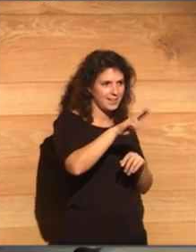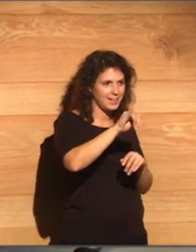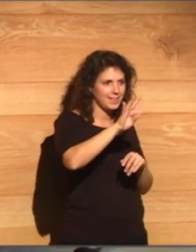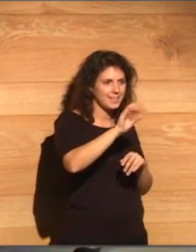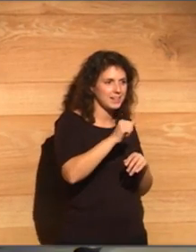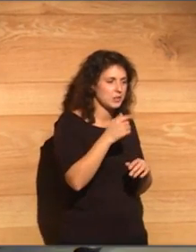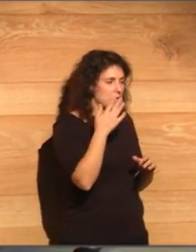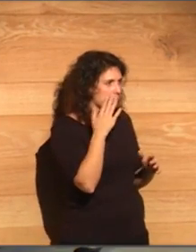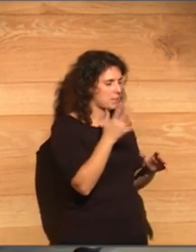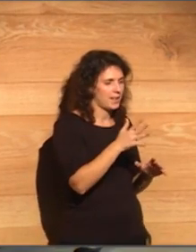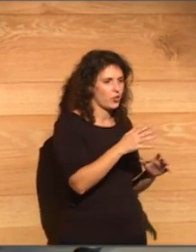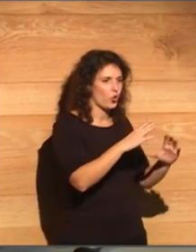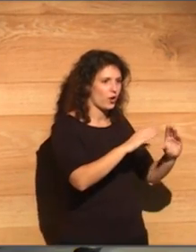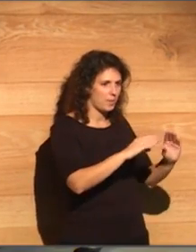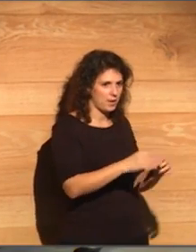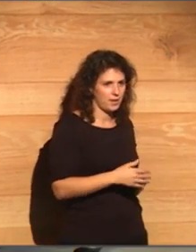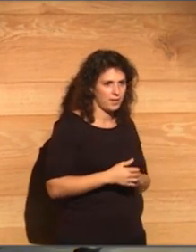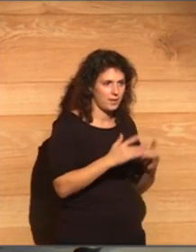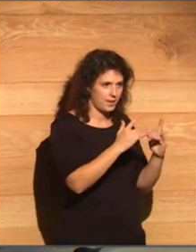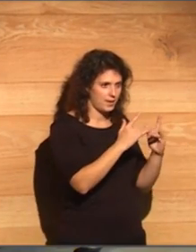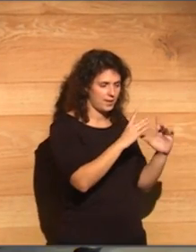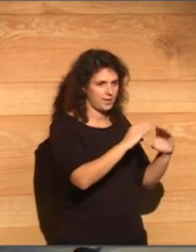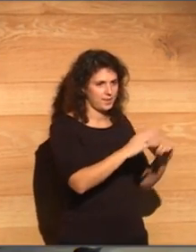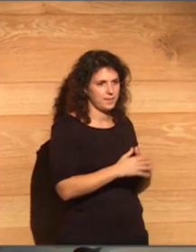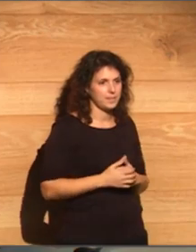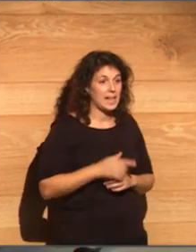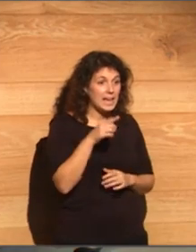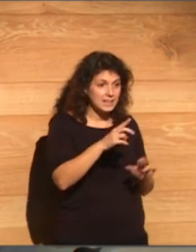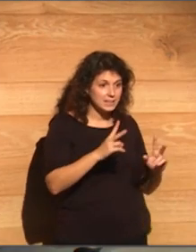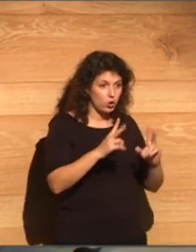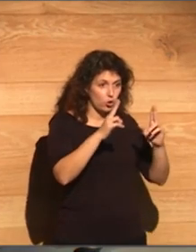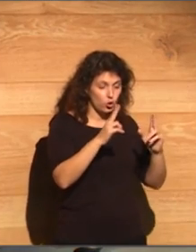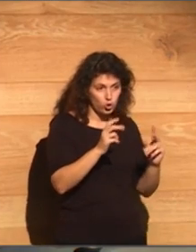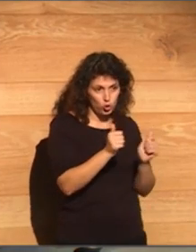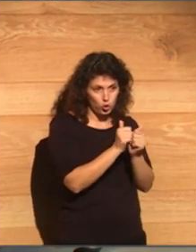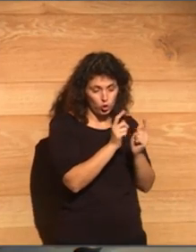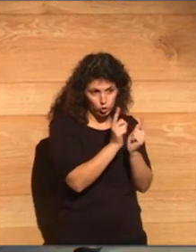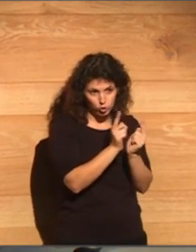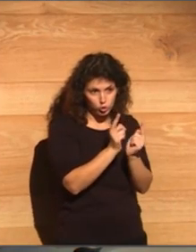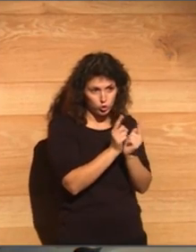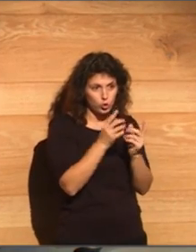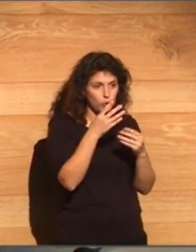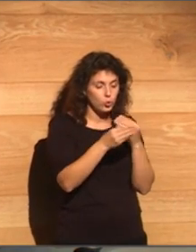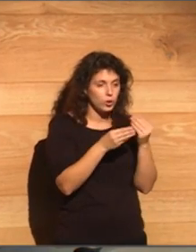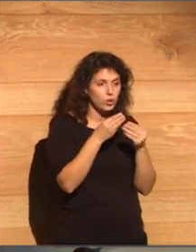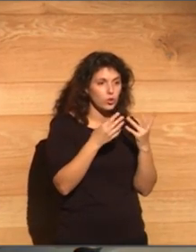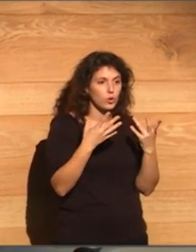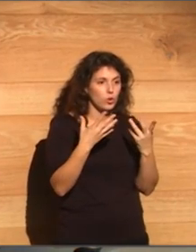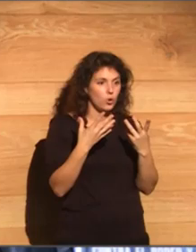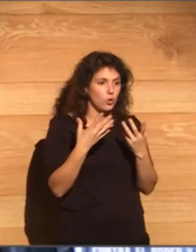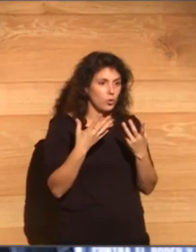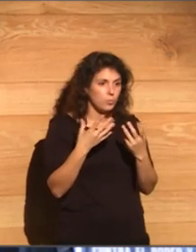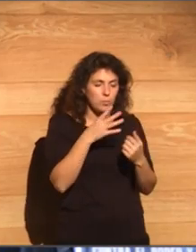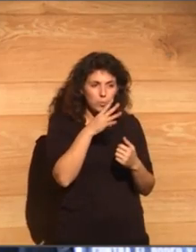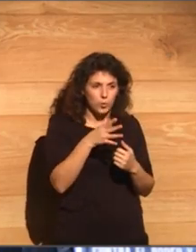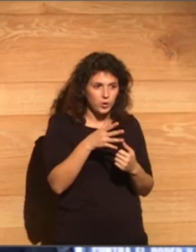claro. Claro, Berlanguita. Sin embargo, este corto lo hizo entero con Steadicam. Creo que era Chiqui Palma el operador. Y es extraño, porque le